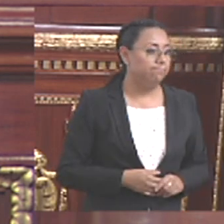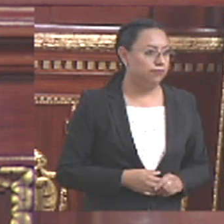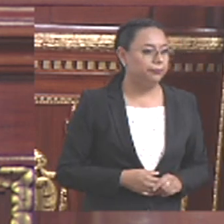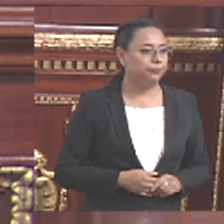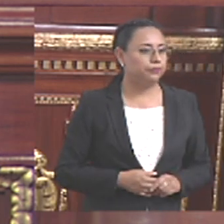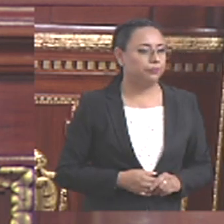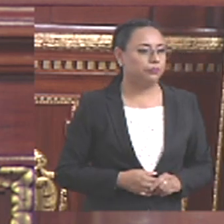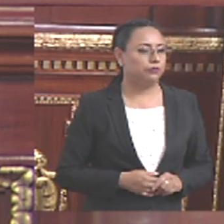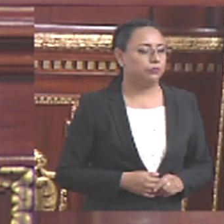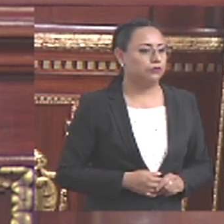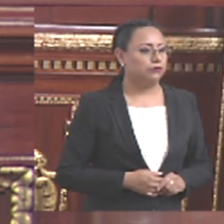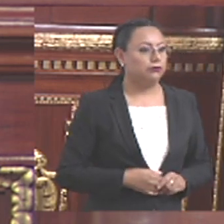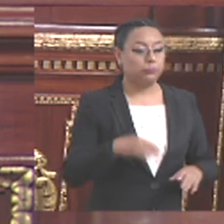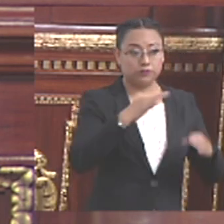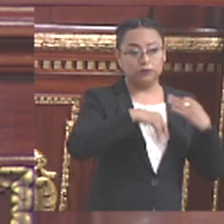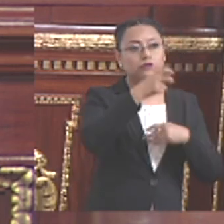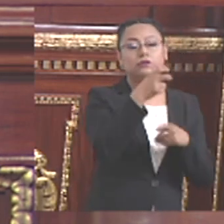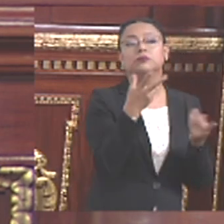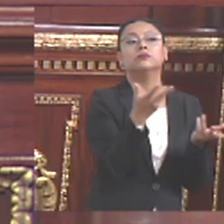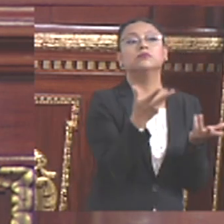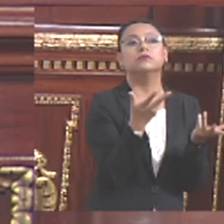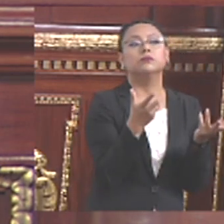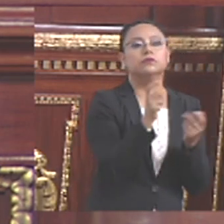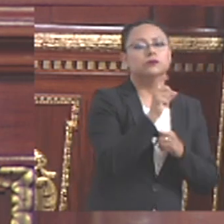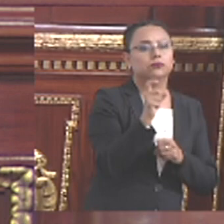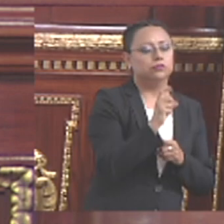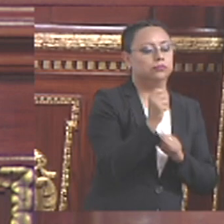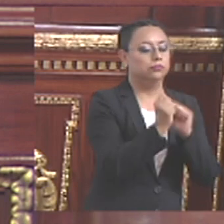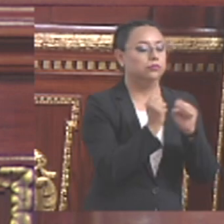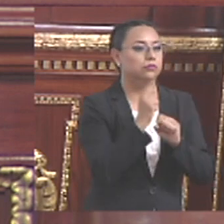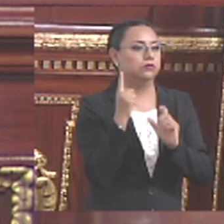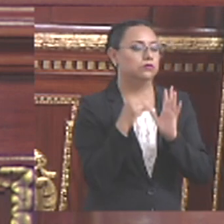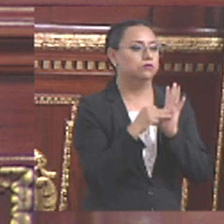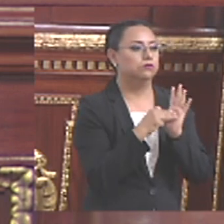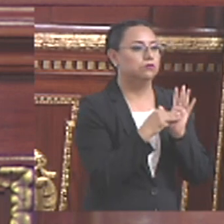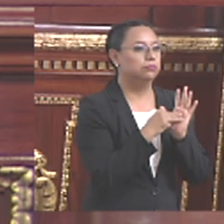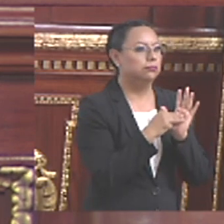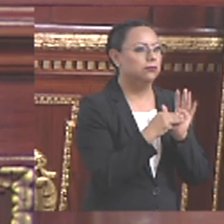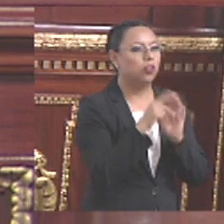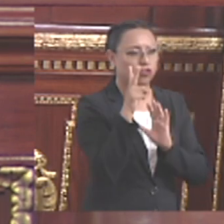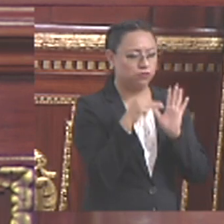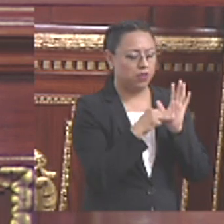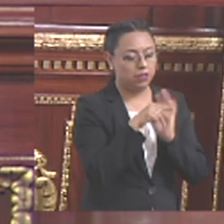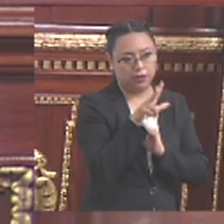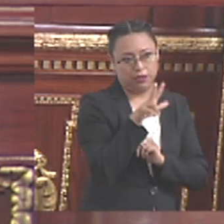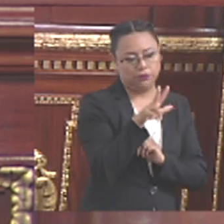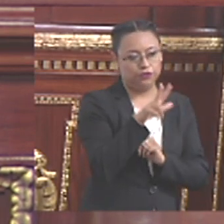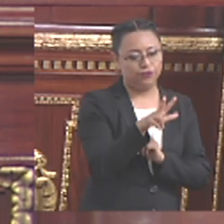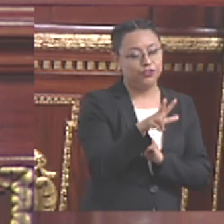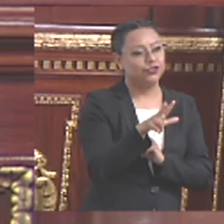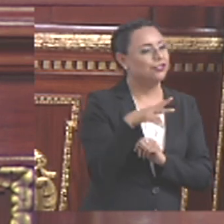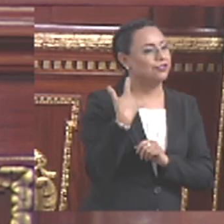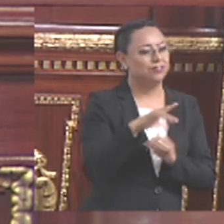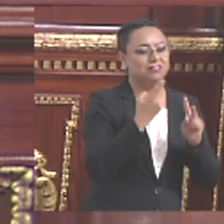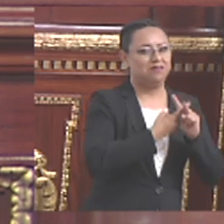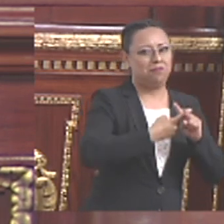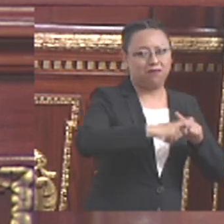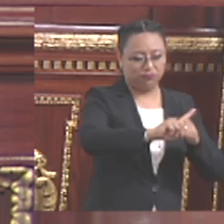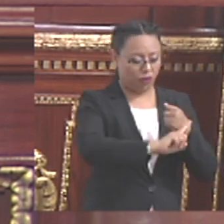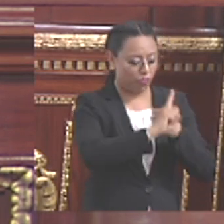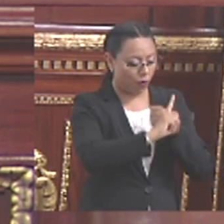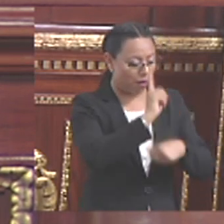solo en el 18 fue la punta del iceberg. Ahí empezó